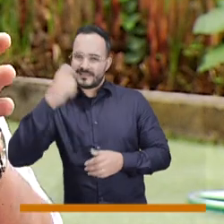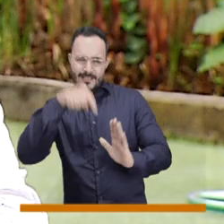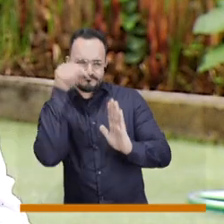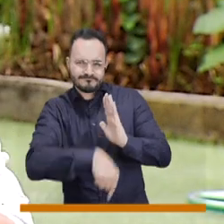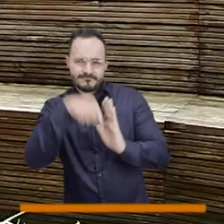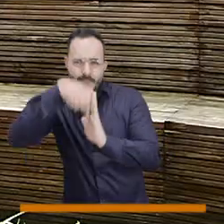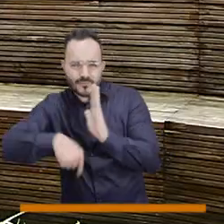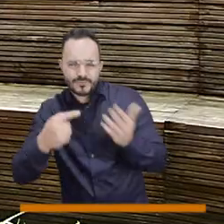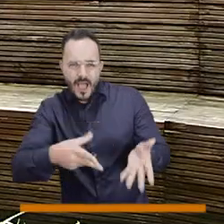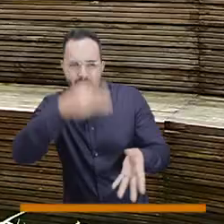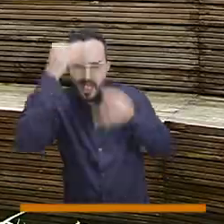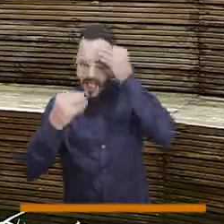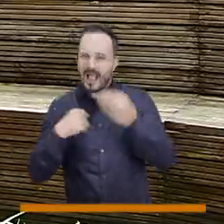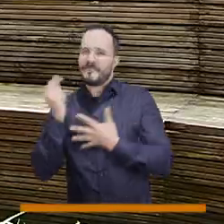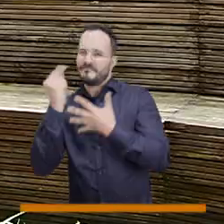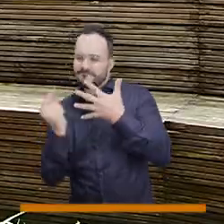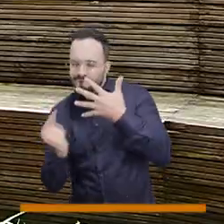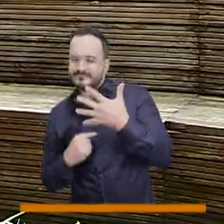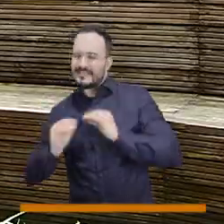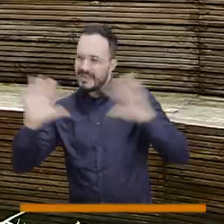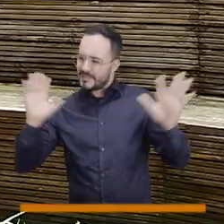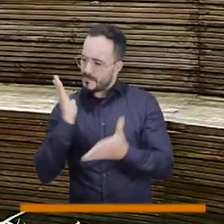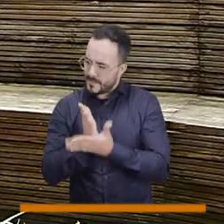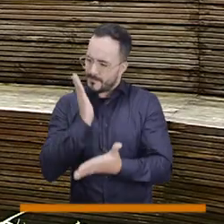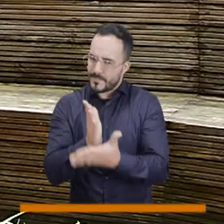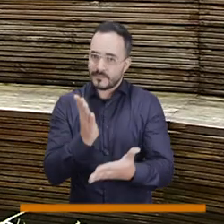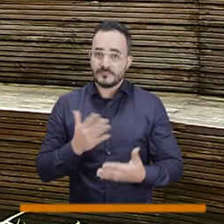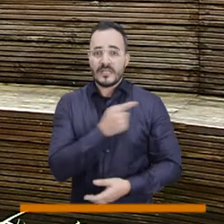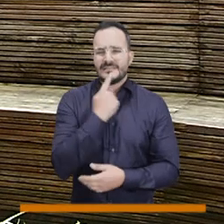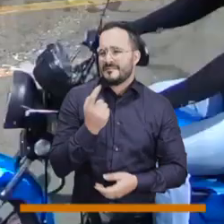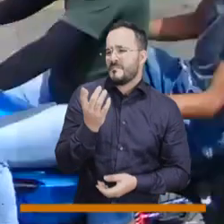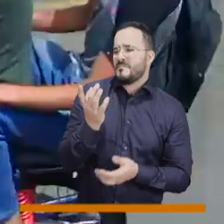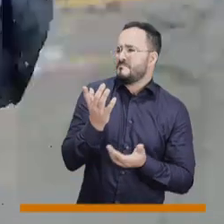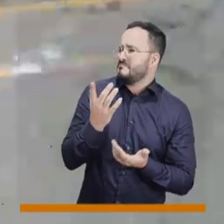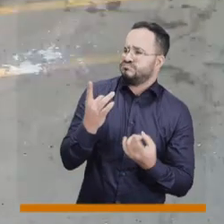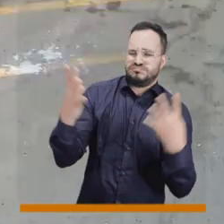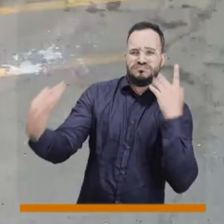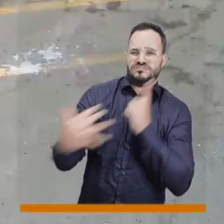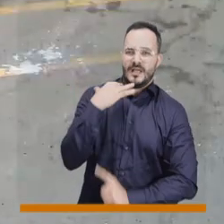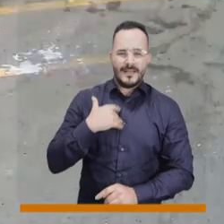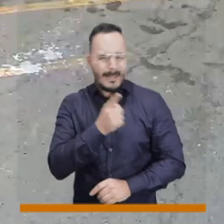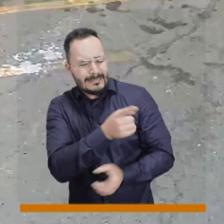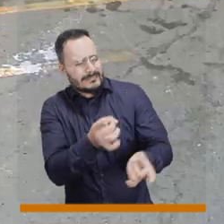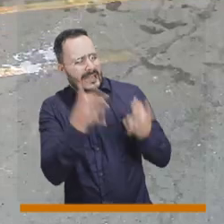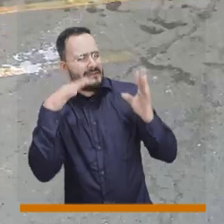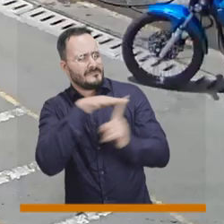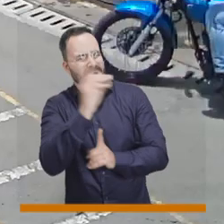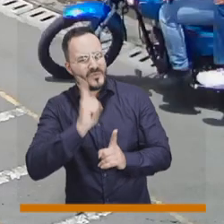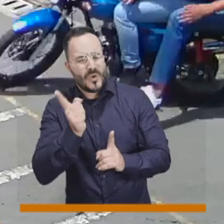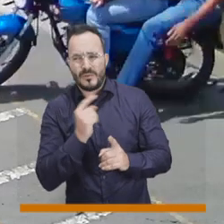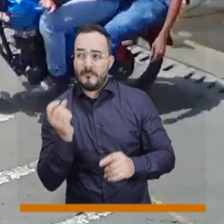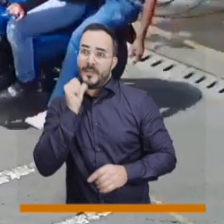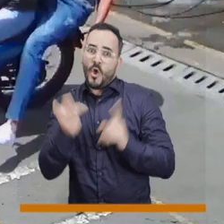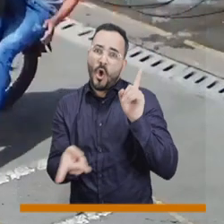esos delitos de impacto menor, que la gente dice que son de impacto menor, pero en últimas trascienden en la vida cotidiana del ciudadano. Y por eso es muy